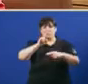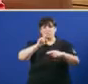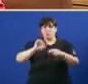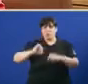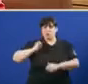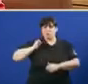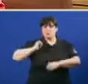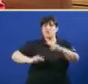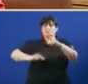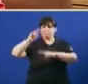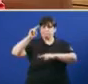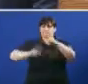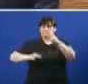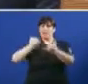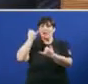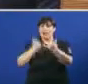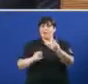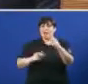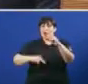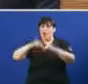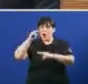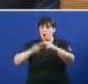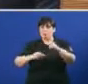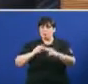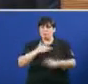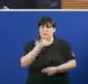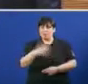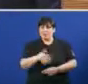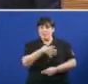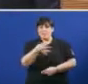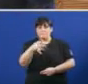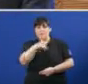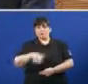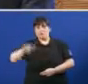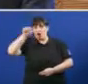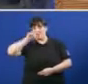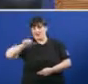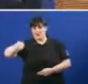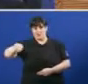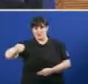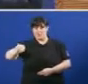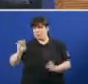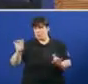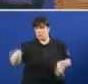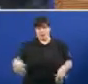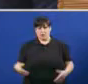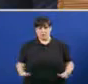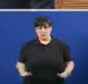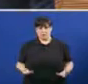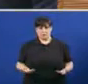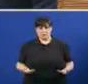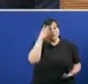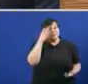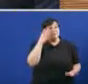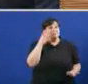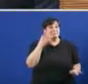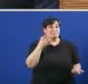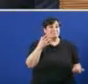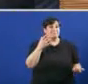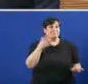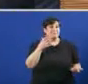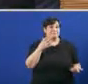ampliando. Vamos a adxudicar a obra de ampliación do Hospital do Salnés. Como vostede pode ver, vostede no verá ou se dedica a insidiar